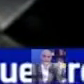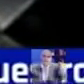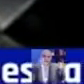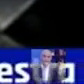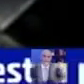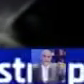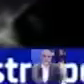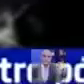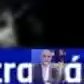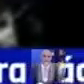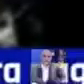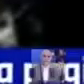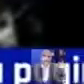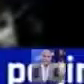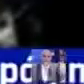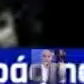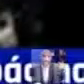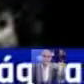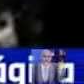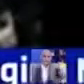titular así